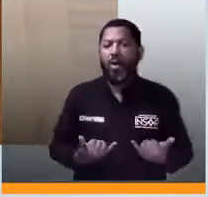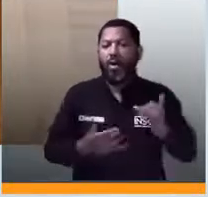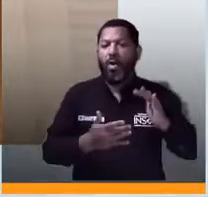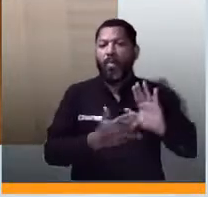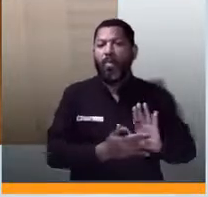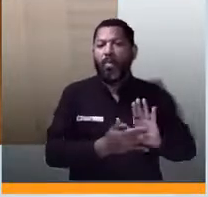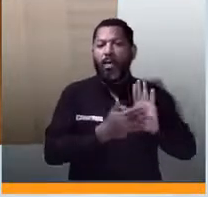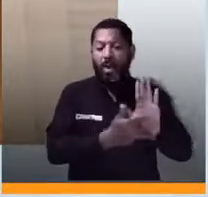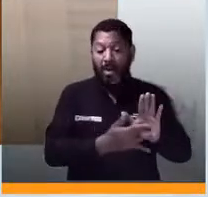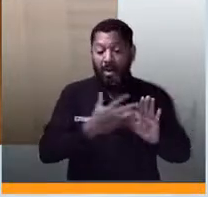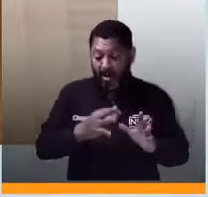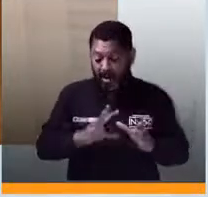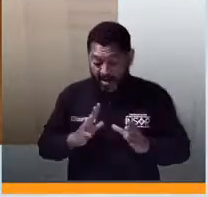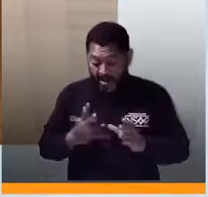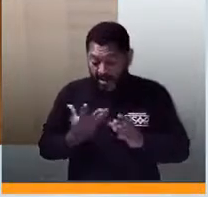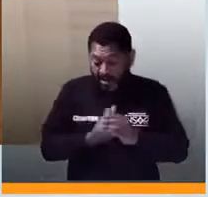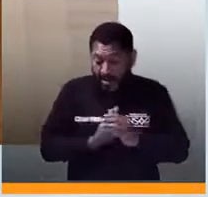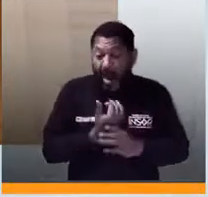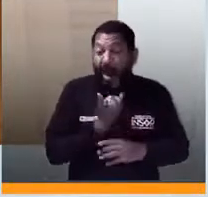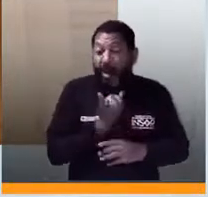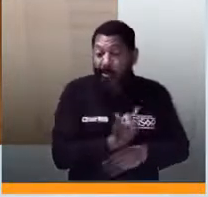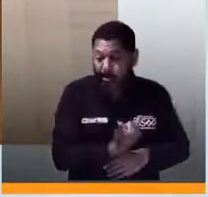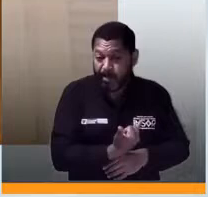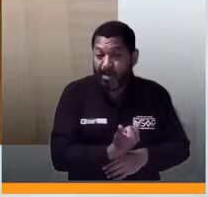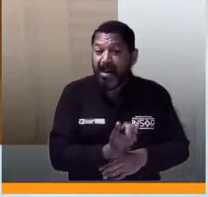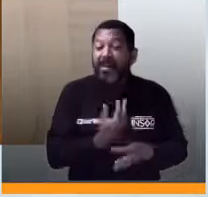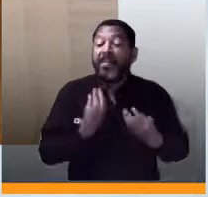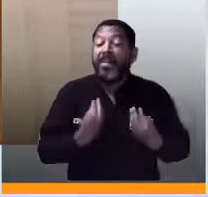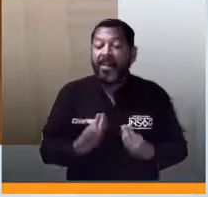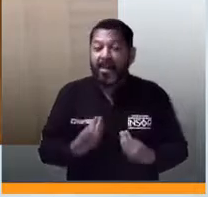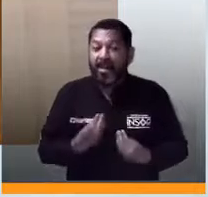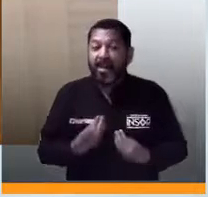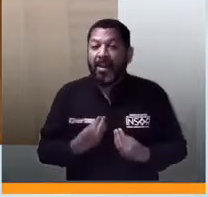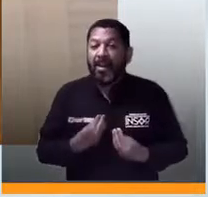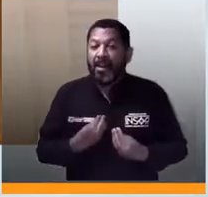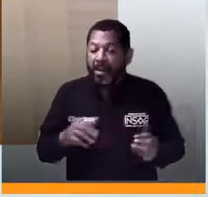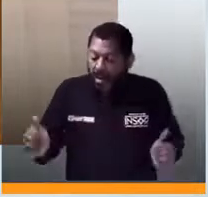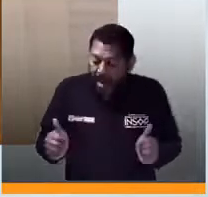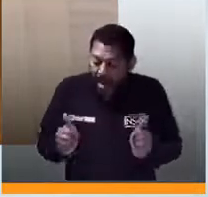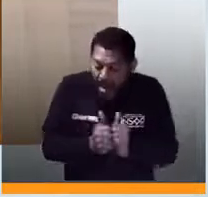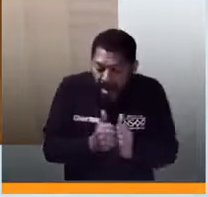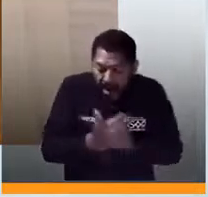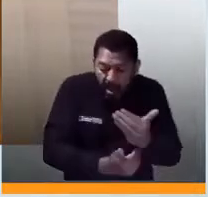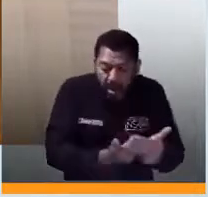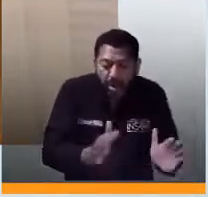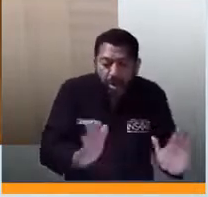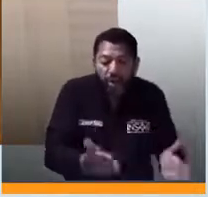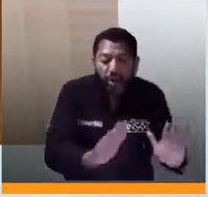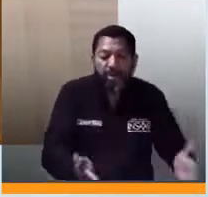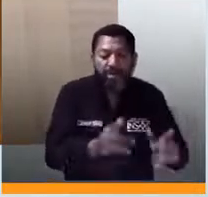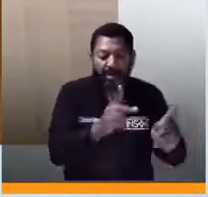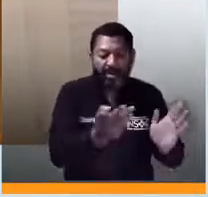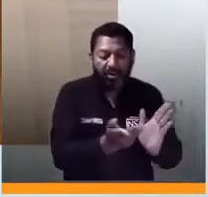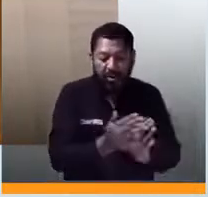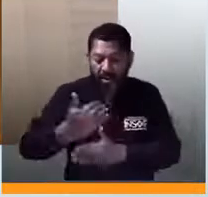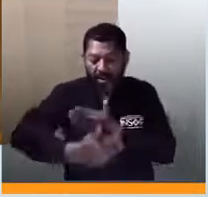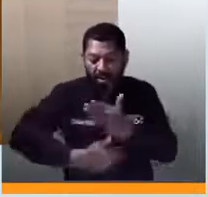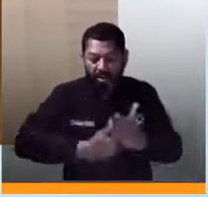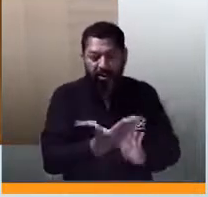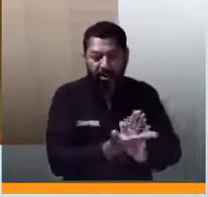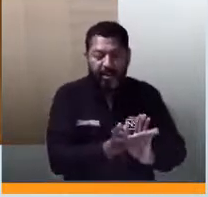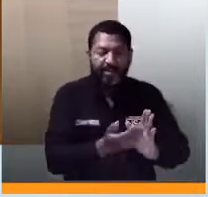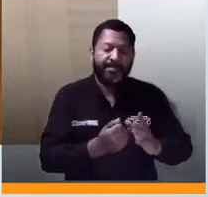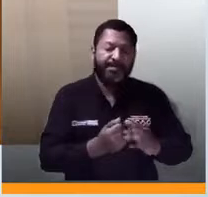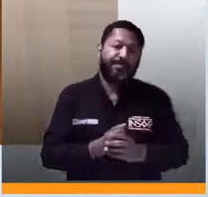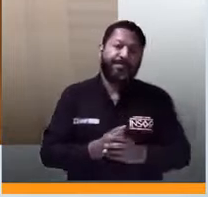modelos inclusivos al interior de la institución para poder acompañar a nuestros jóvenes durante toda su trayectoria.